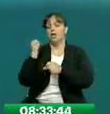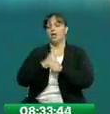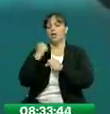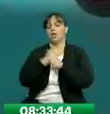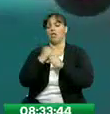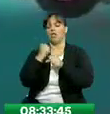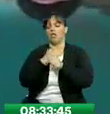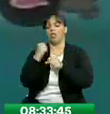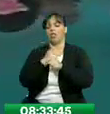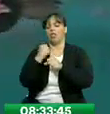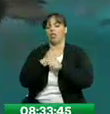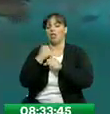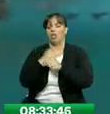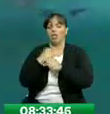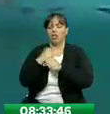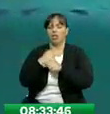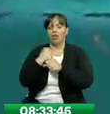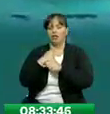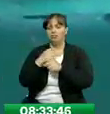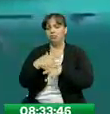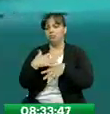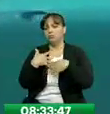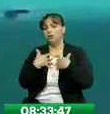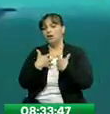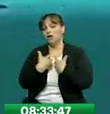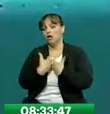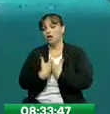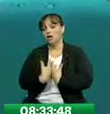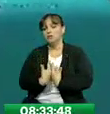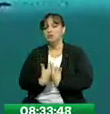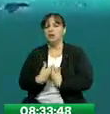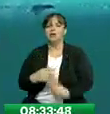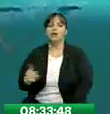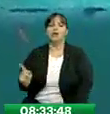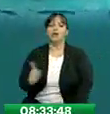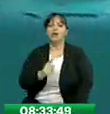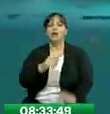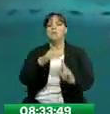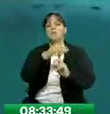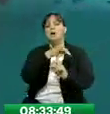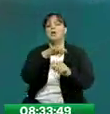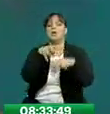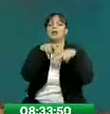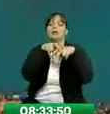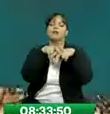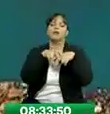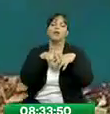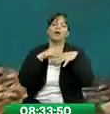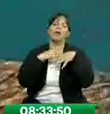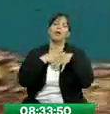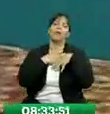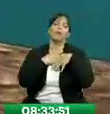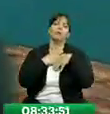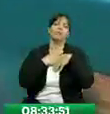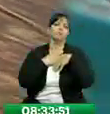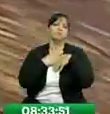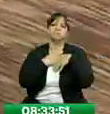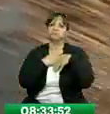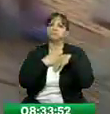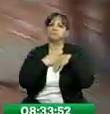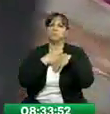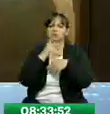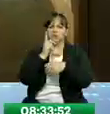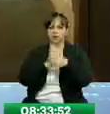como decimos respecto a configuración pero este parque se ha convertido el señor de la noche a la mañana hace más de un